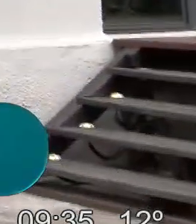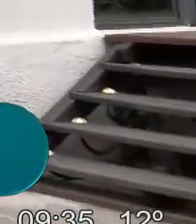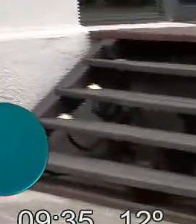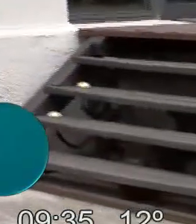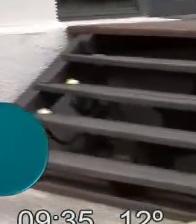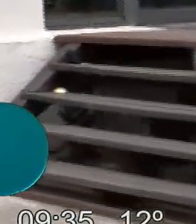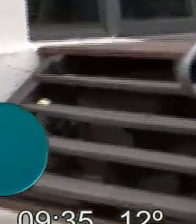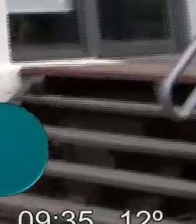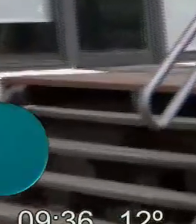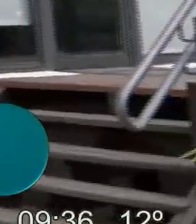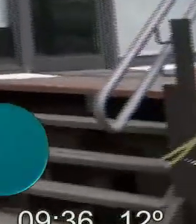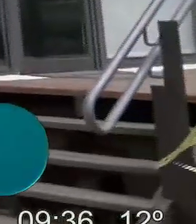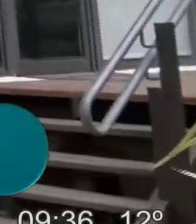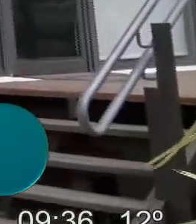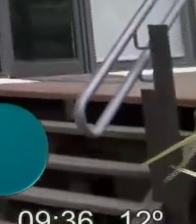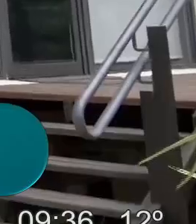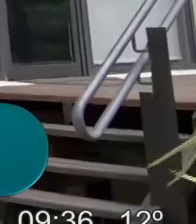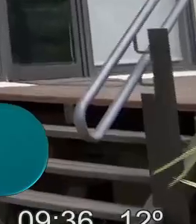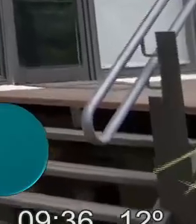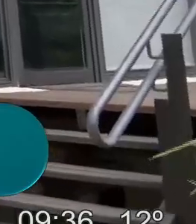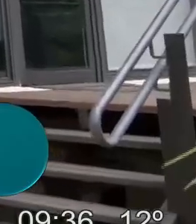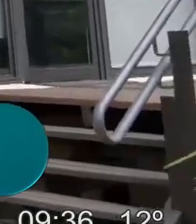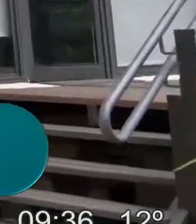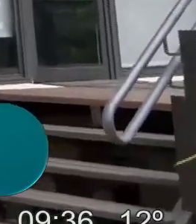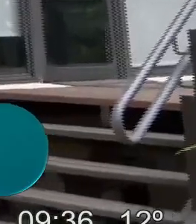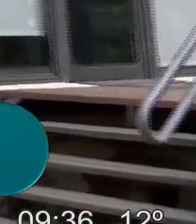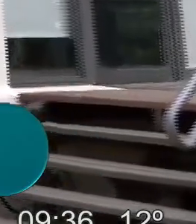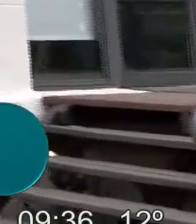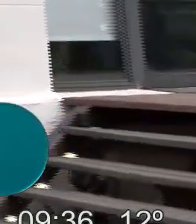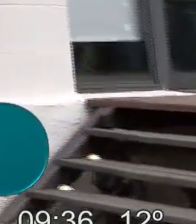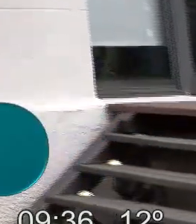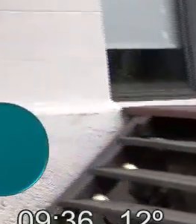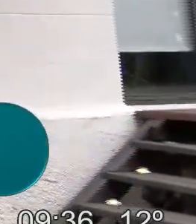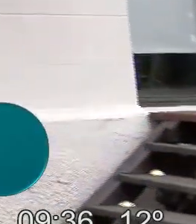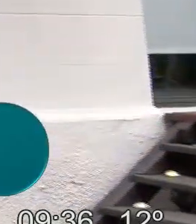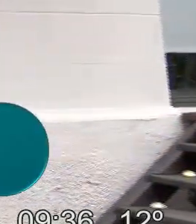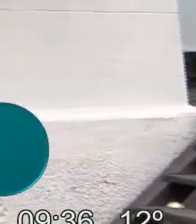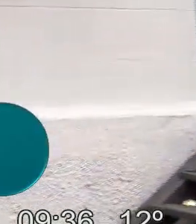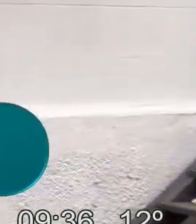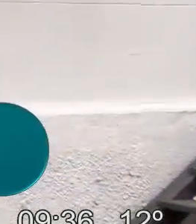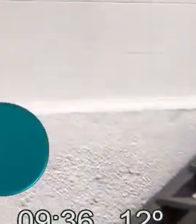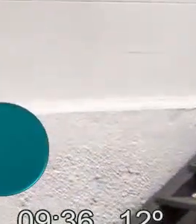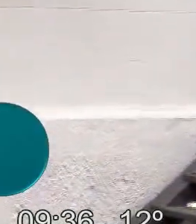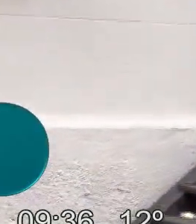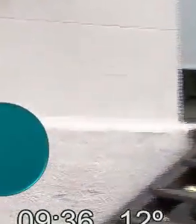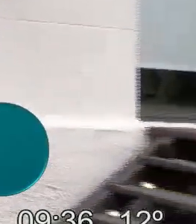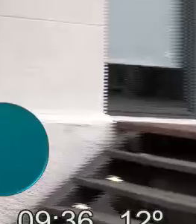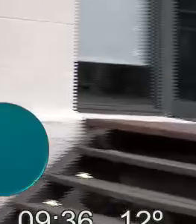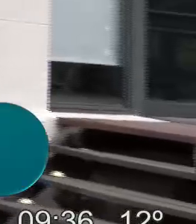Tu dulzura me sedujo frente al mar y me abrazaste mientras te escuchaba